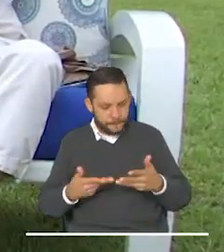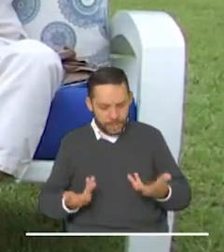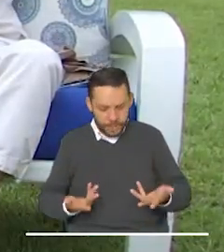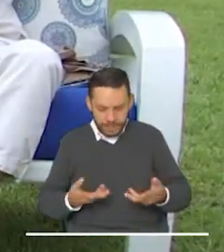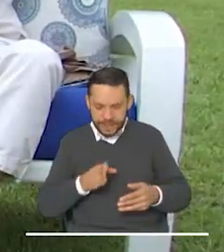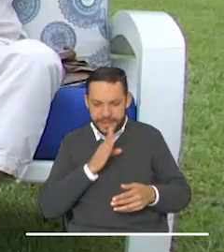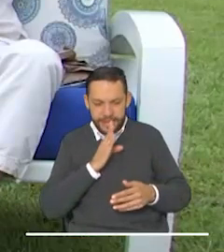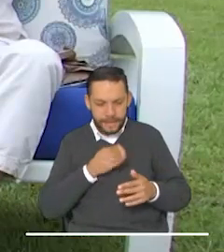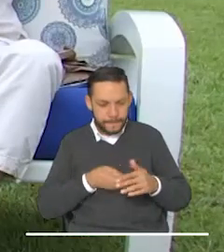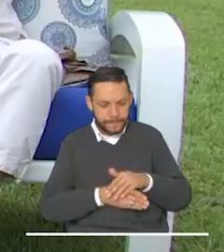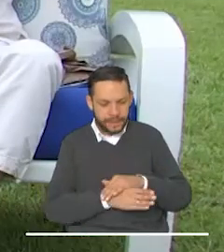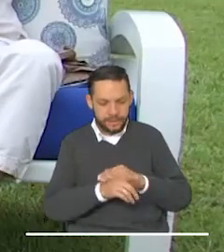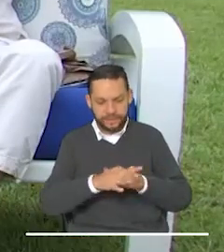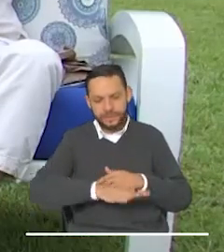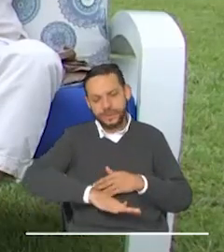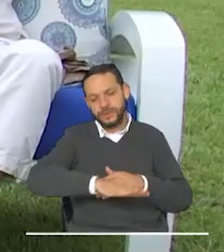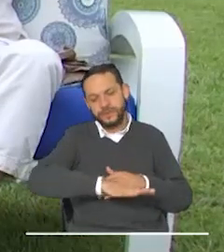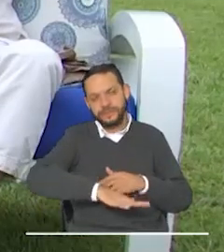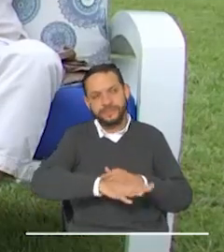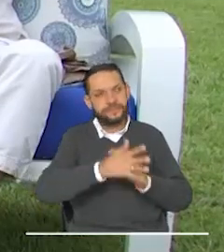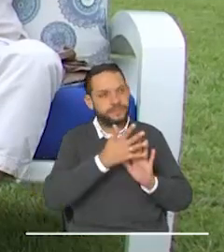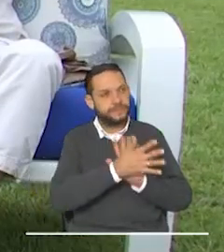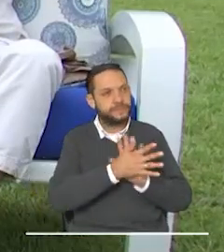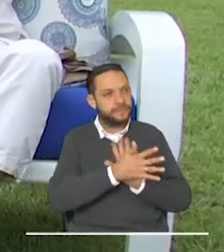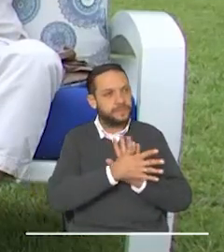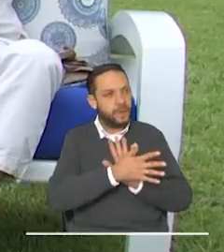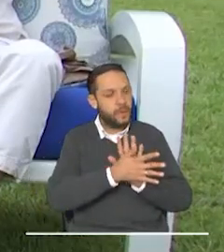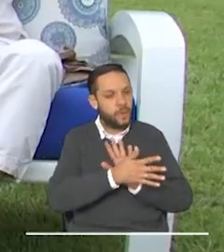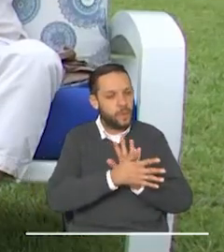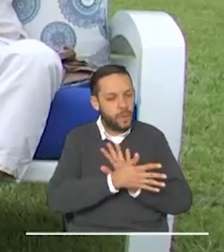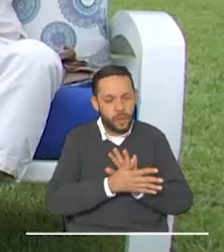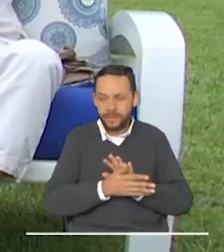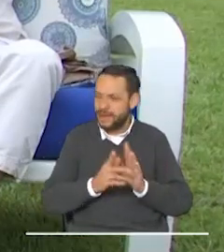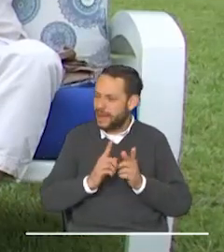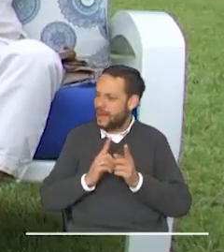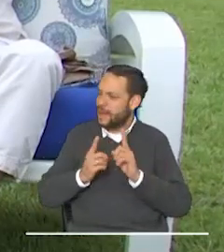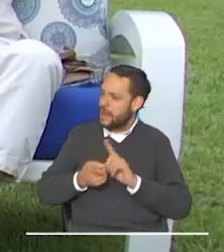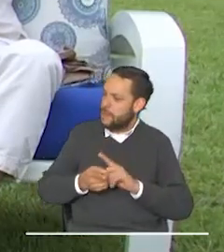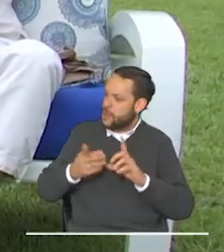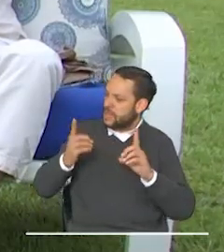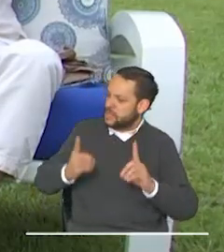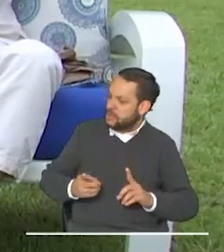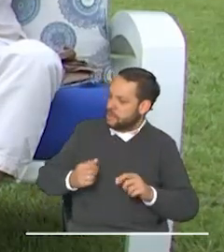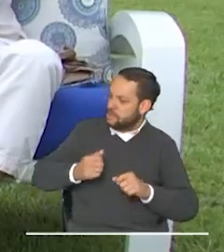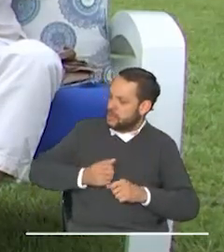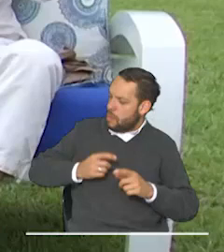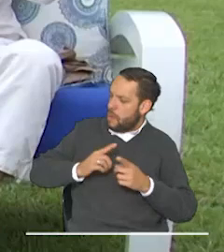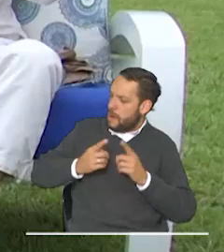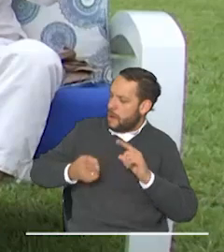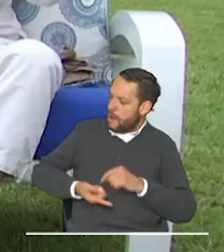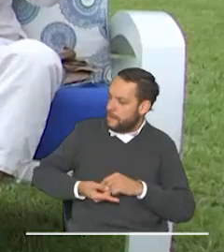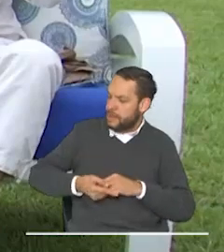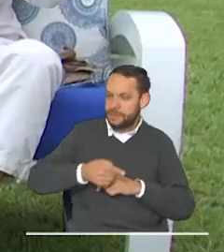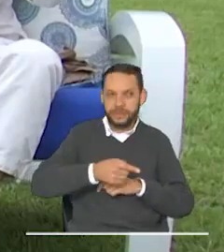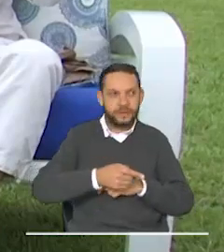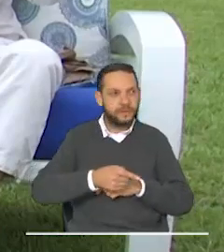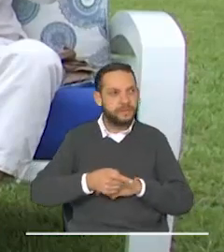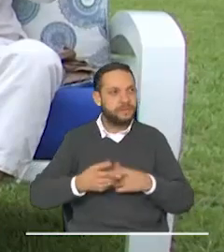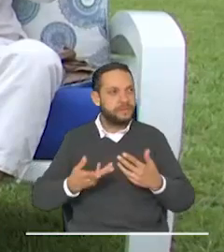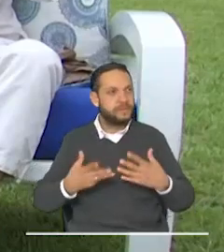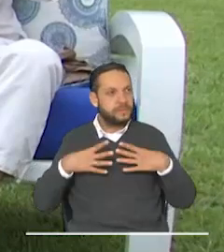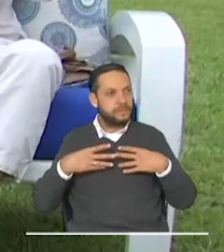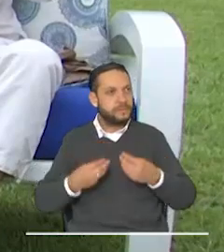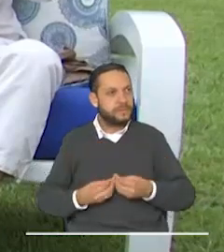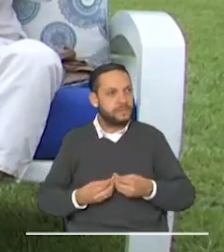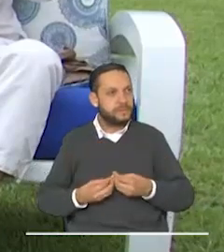quien entera acá entre con una información diferente mire que es información yo le decía al doctor John Jairo usted va a salir con esa bufanda Nosotros